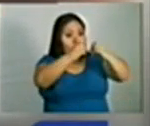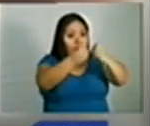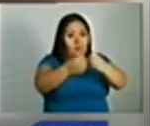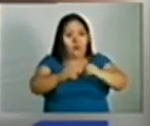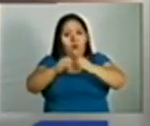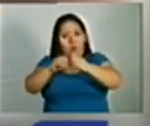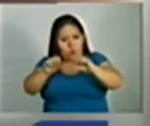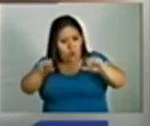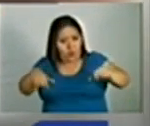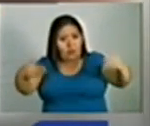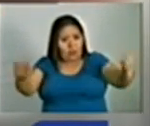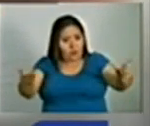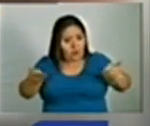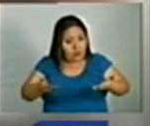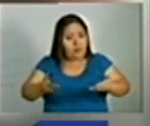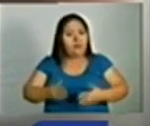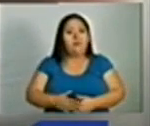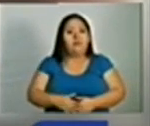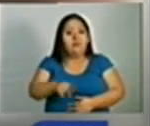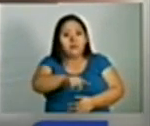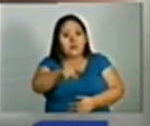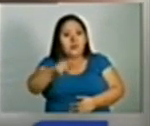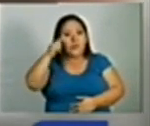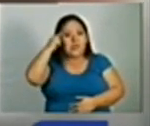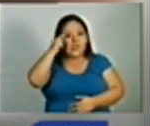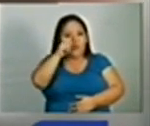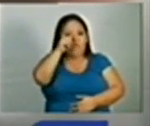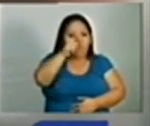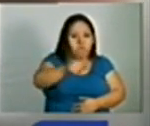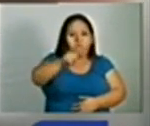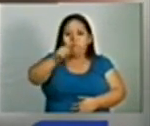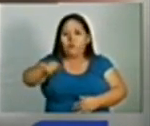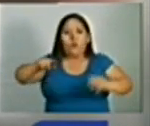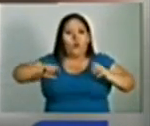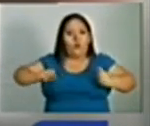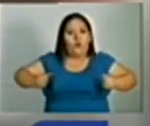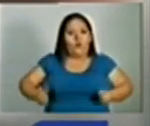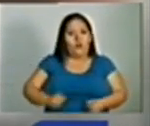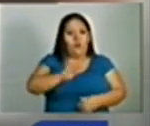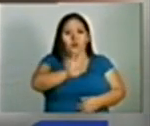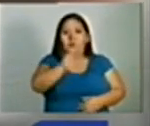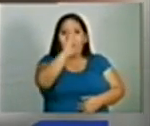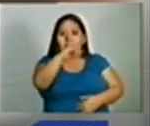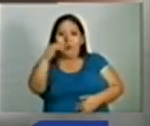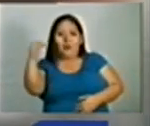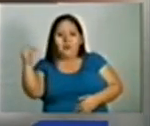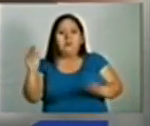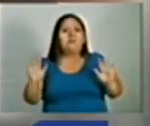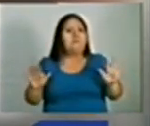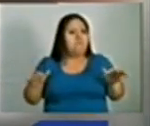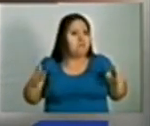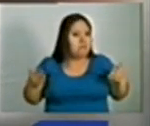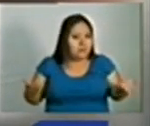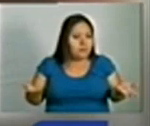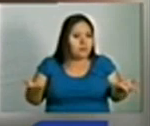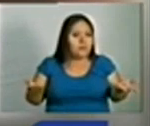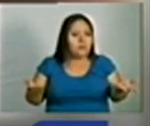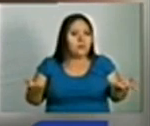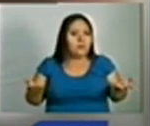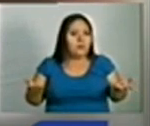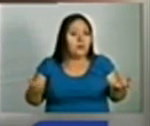provean y que presionen a los gobiernos nacionales de los países de tránsito para que